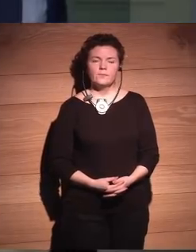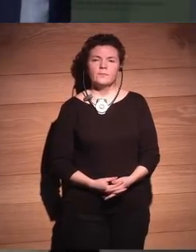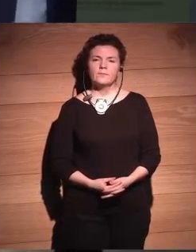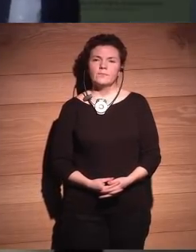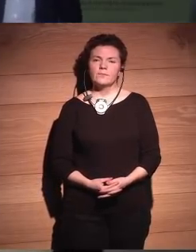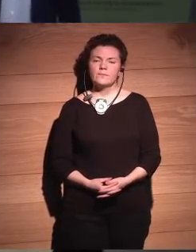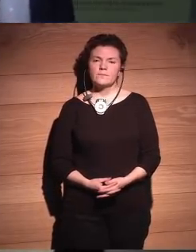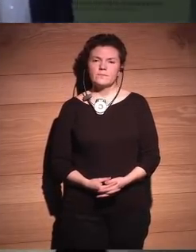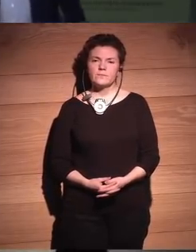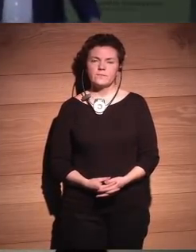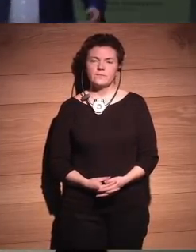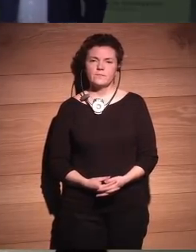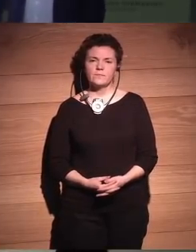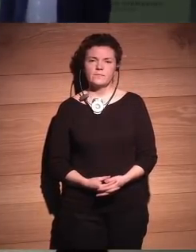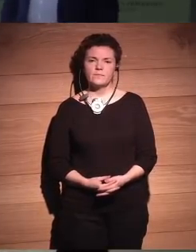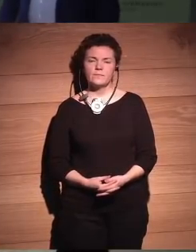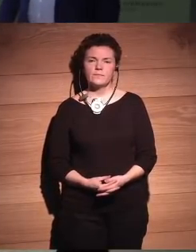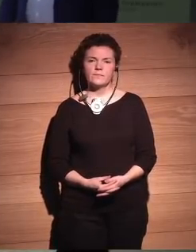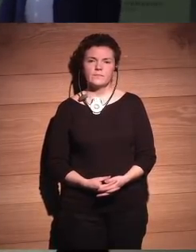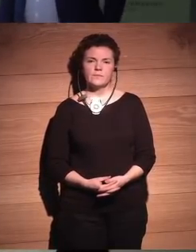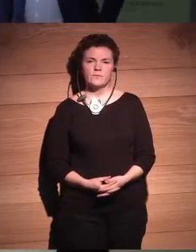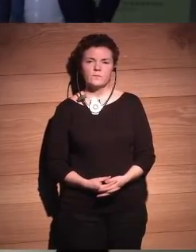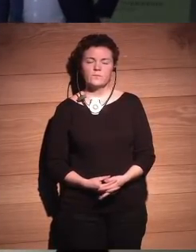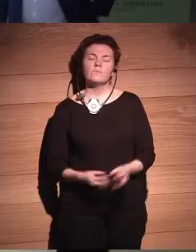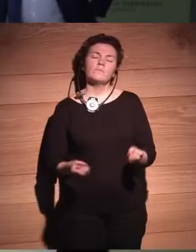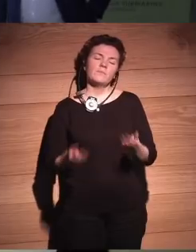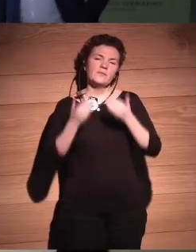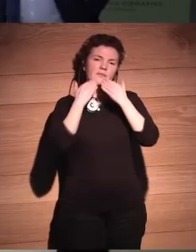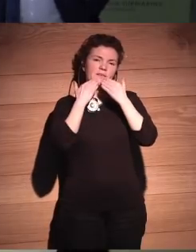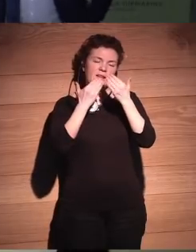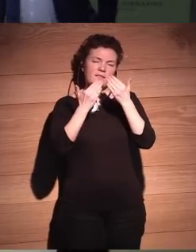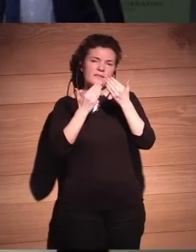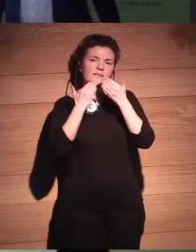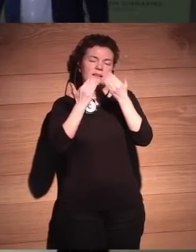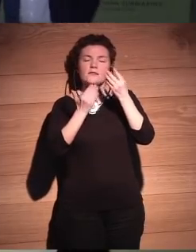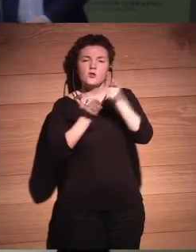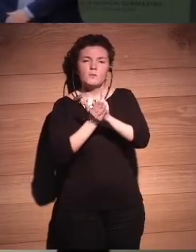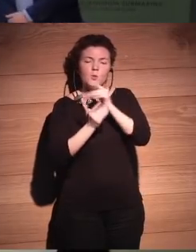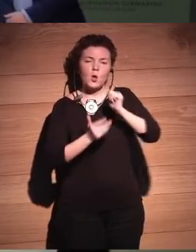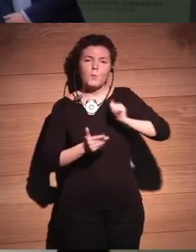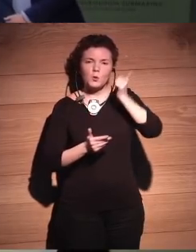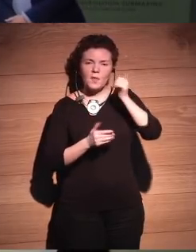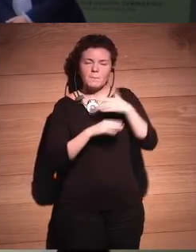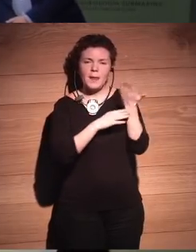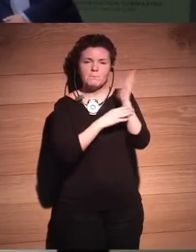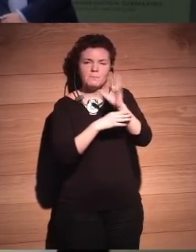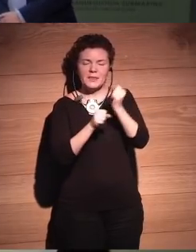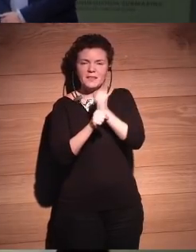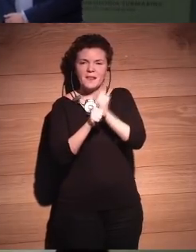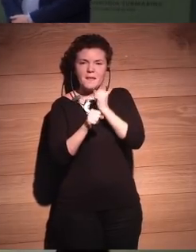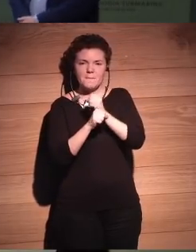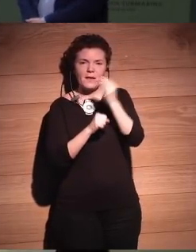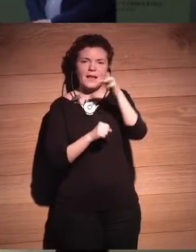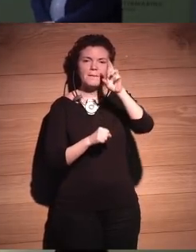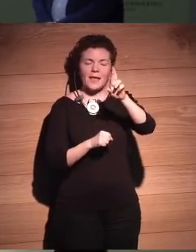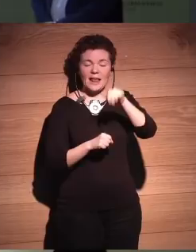Thank you very much, and again, thank you for. Bueno, muchísimas gracias y otra vez, gracias por darme la oportunidad de presentar nuestro trabajo.